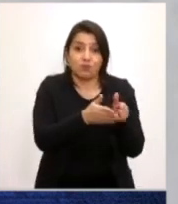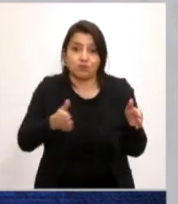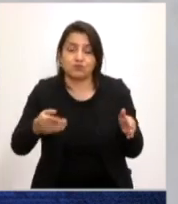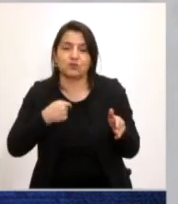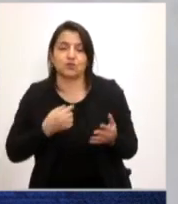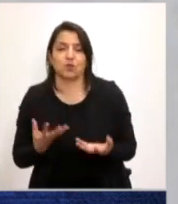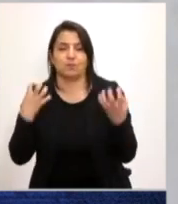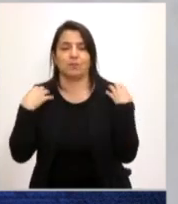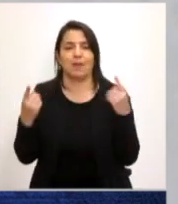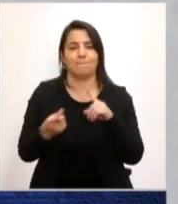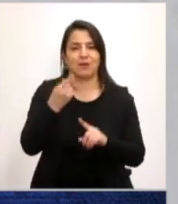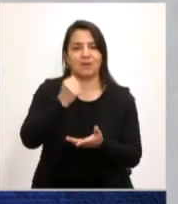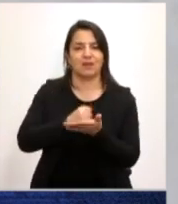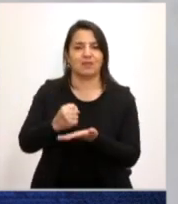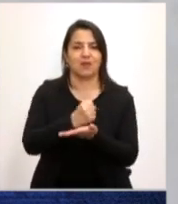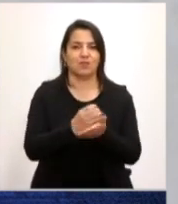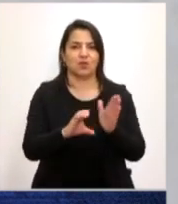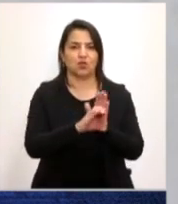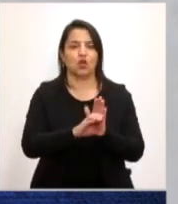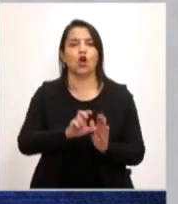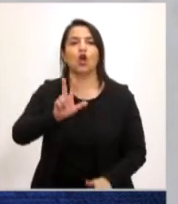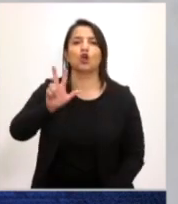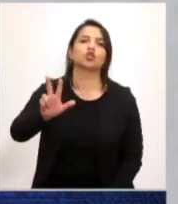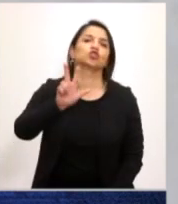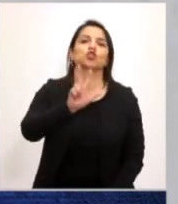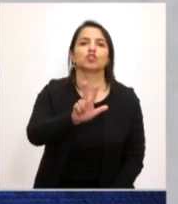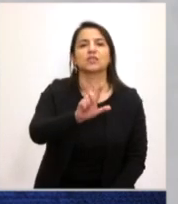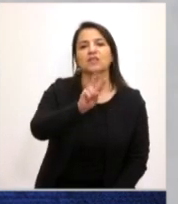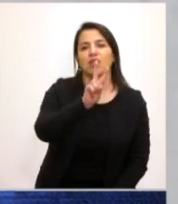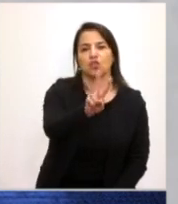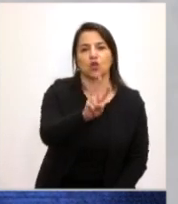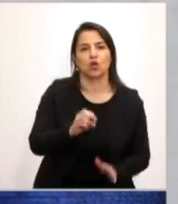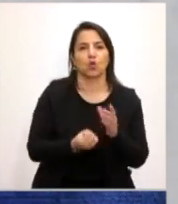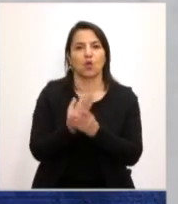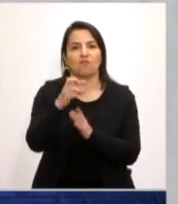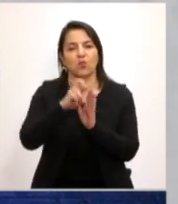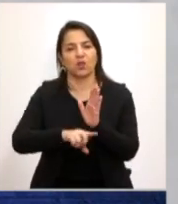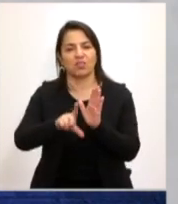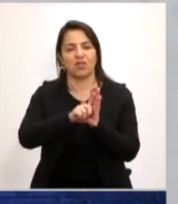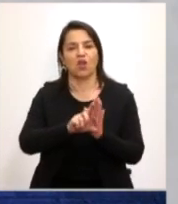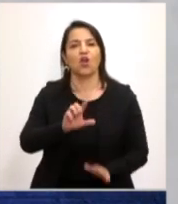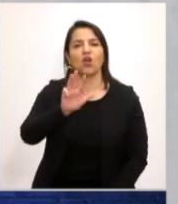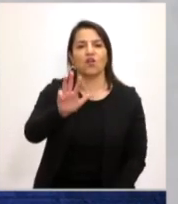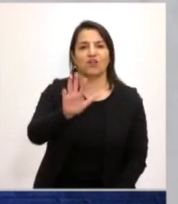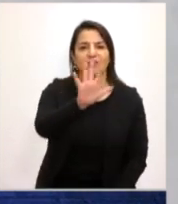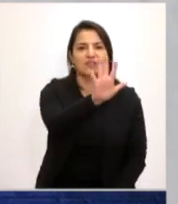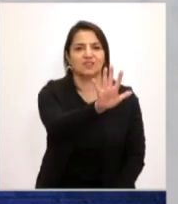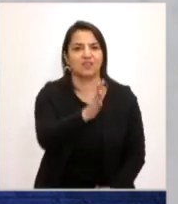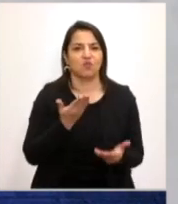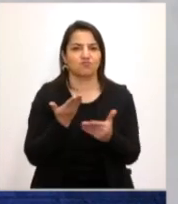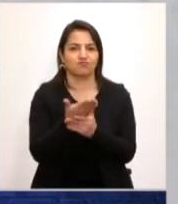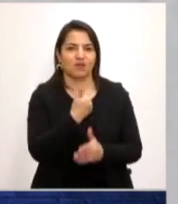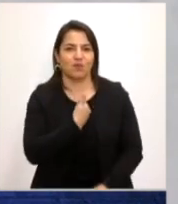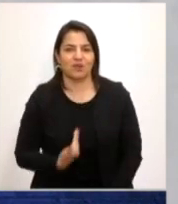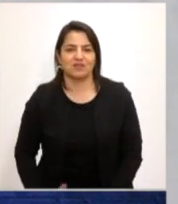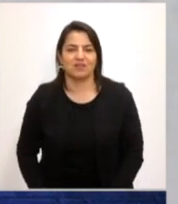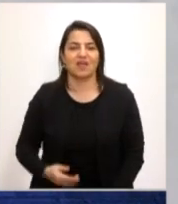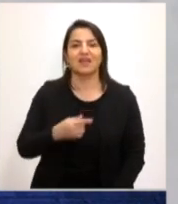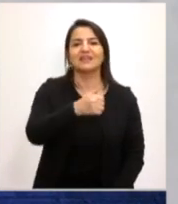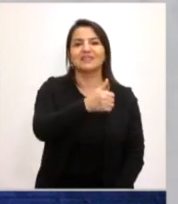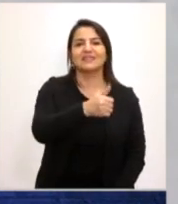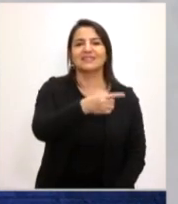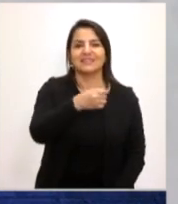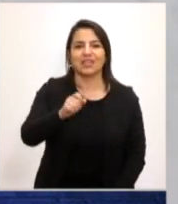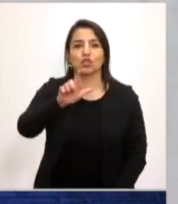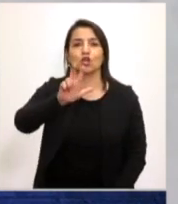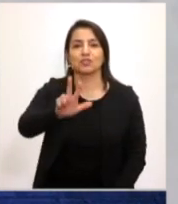primer trámite constitucional 882 nuevos proyectos de ley, 95 como mensajes presidenciales y 787 como mociones